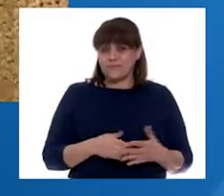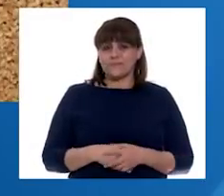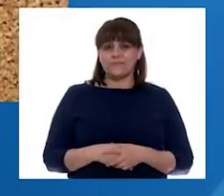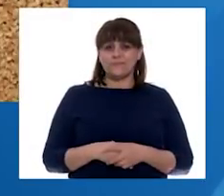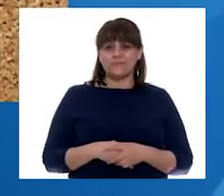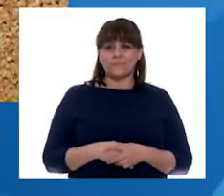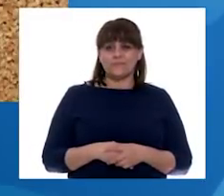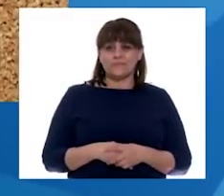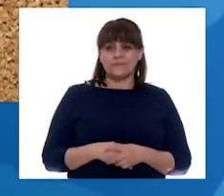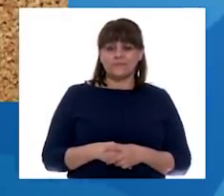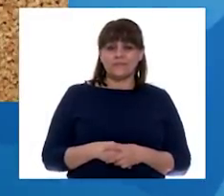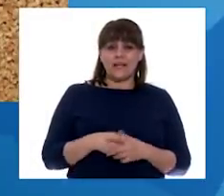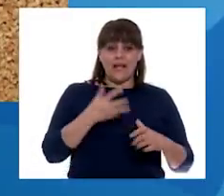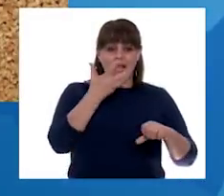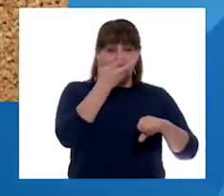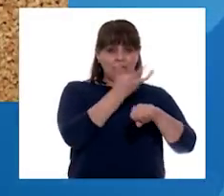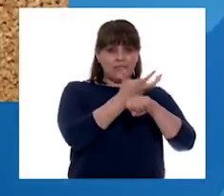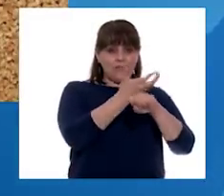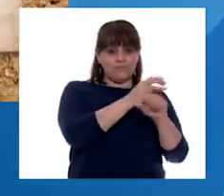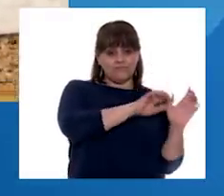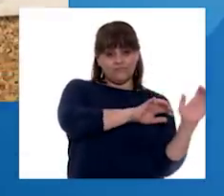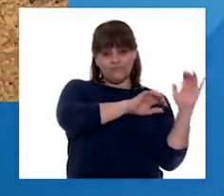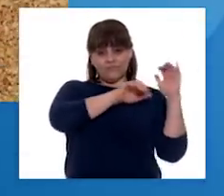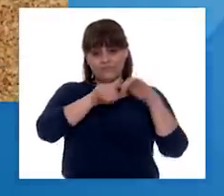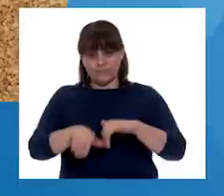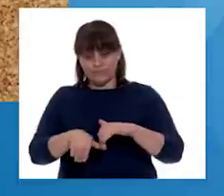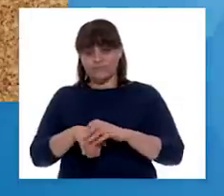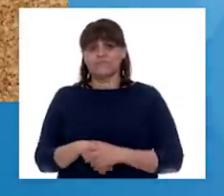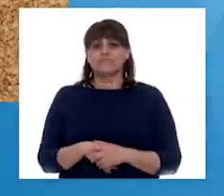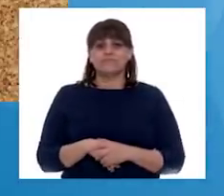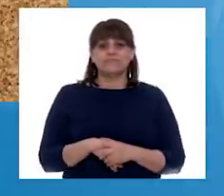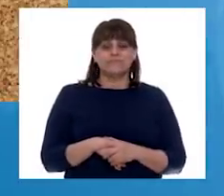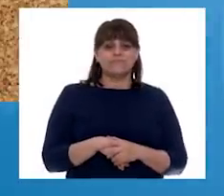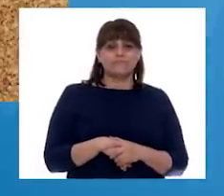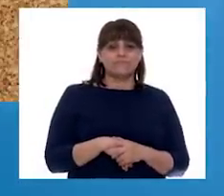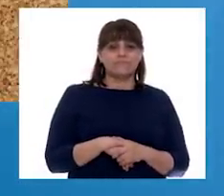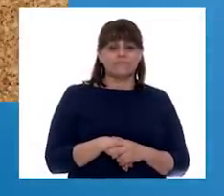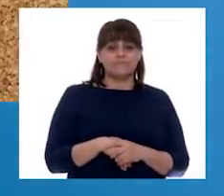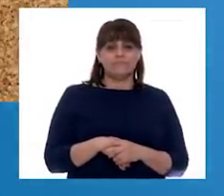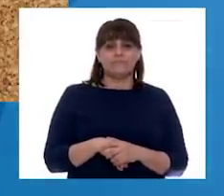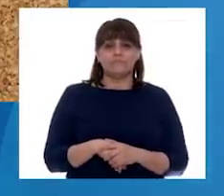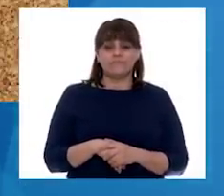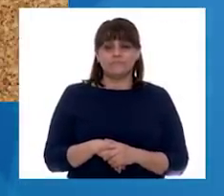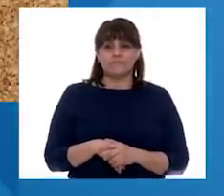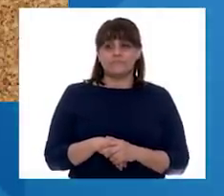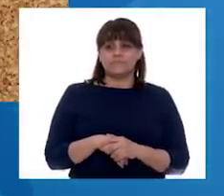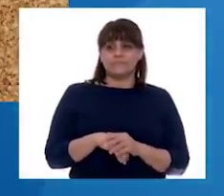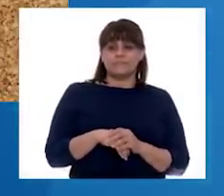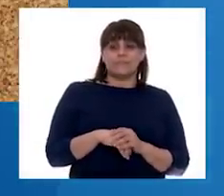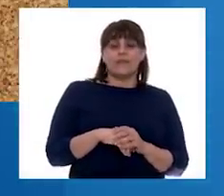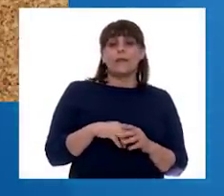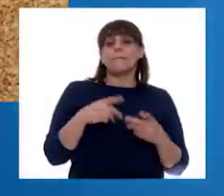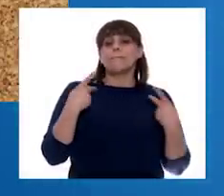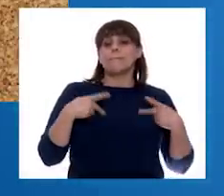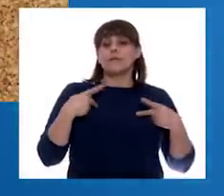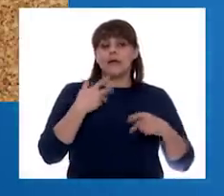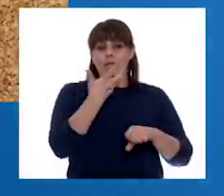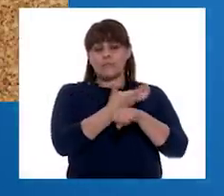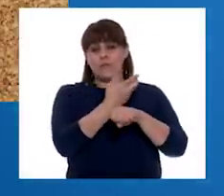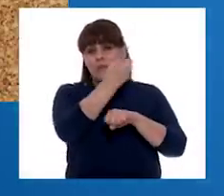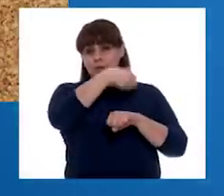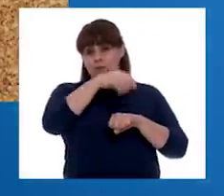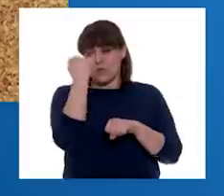La invasión estadounidense. El destino manifiesto. Filosofía de los fundadores de Estados